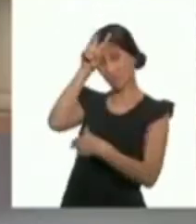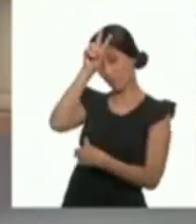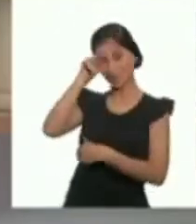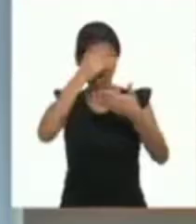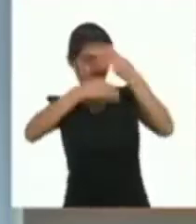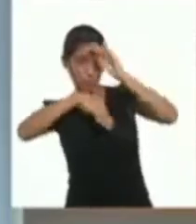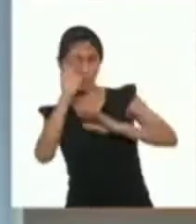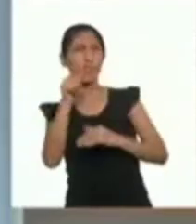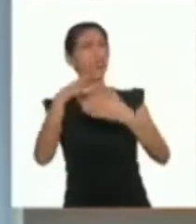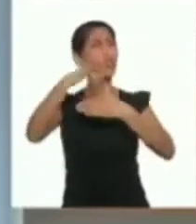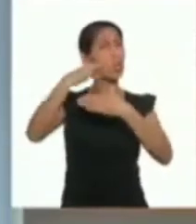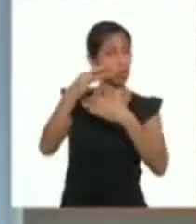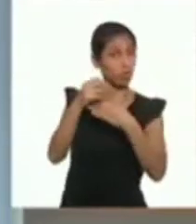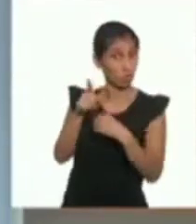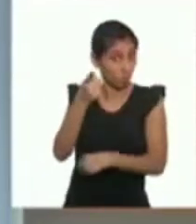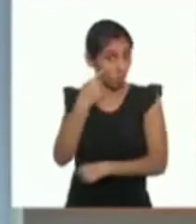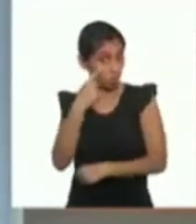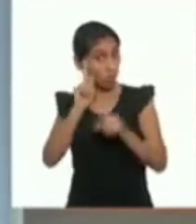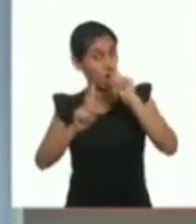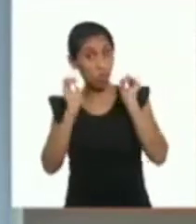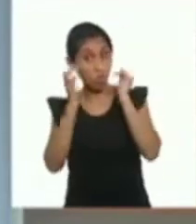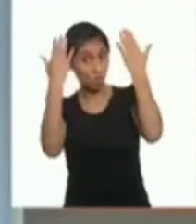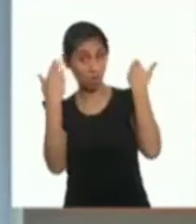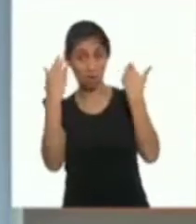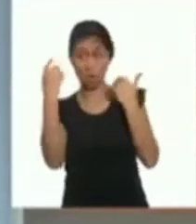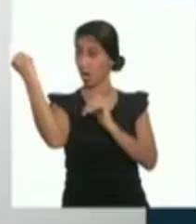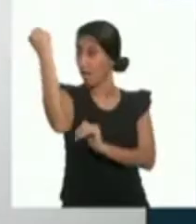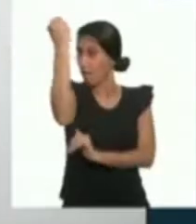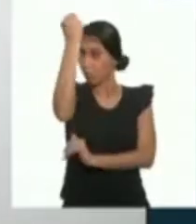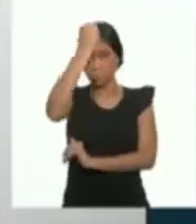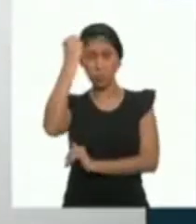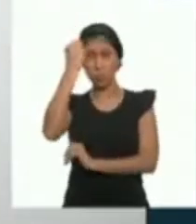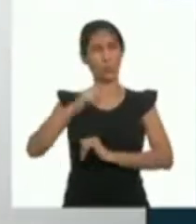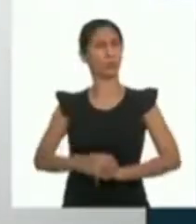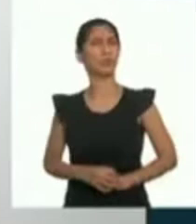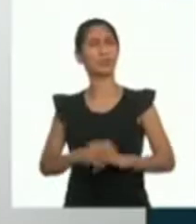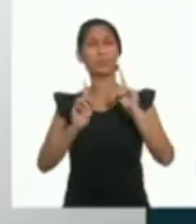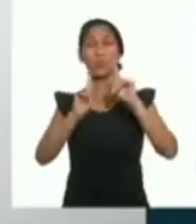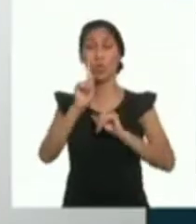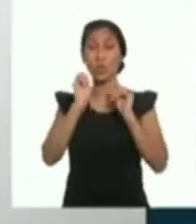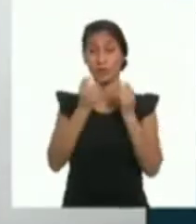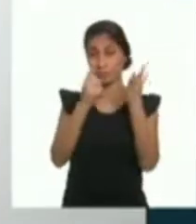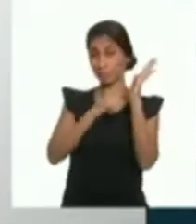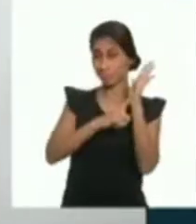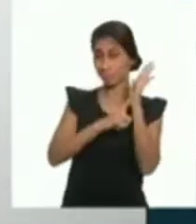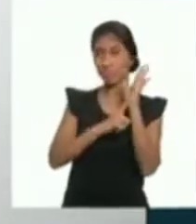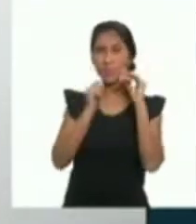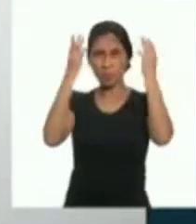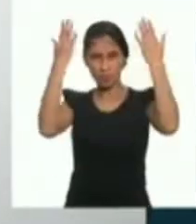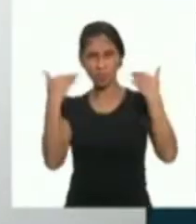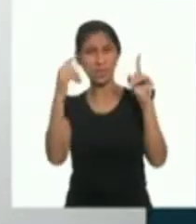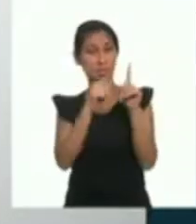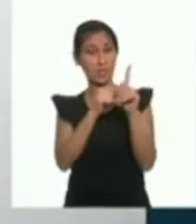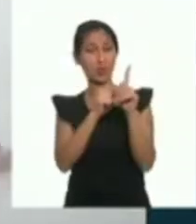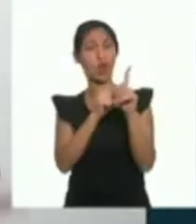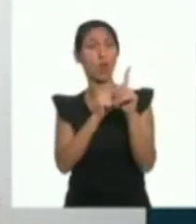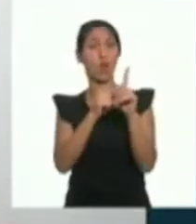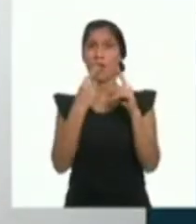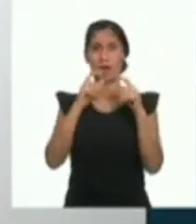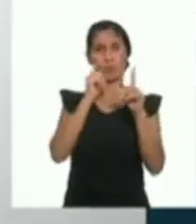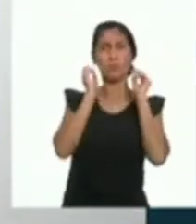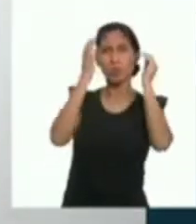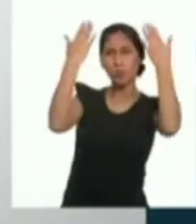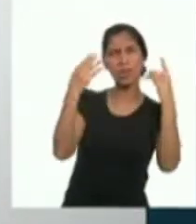regiones del país. ¿En tu región se reconoce alguna heroína? Una de las figuras más representativas de Apurímac es la gran